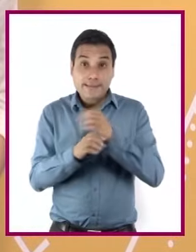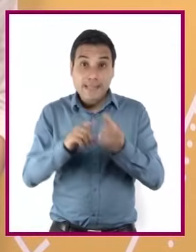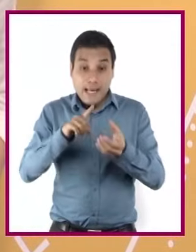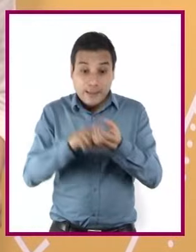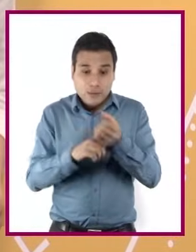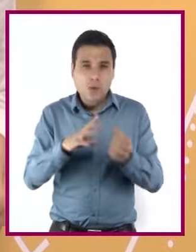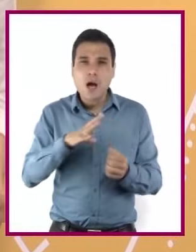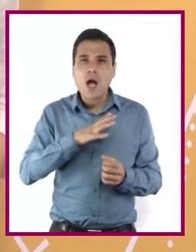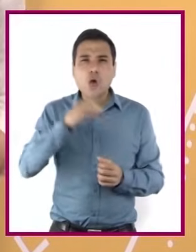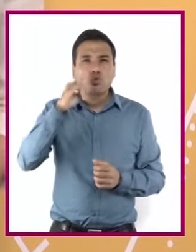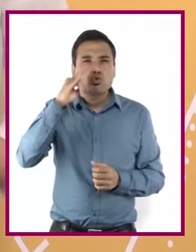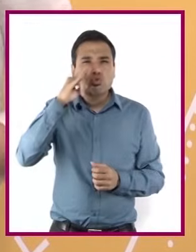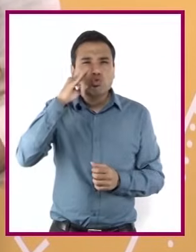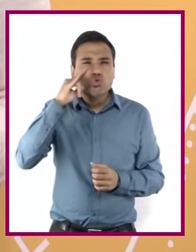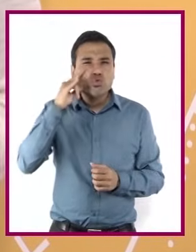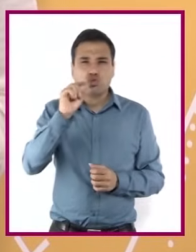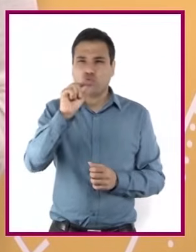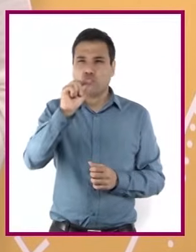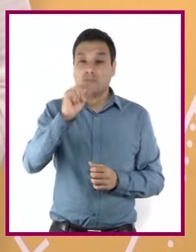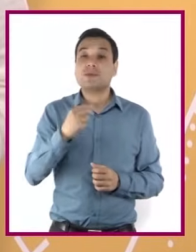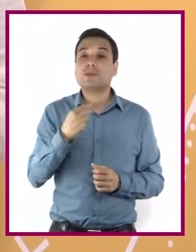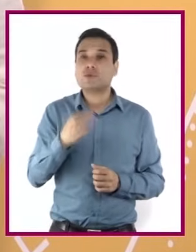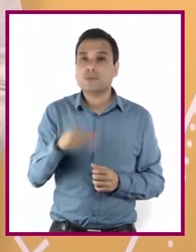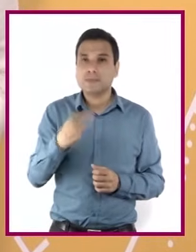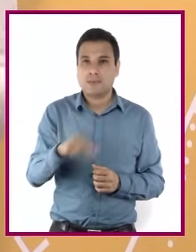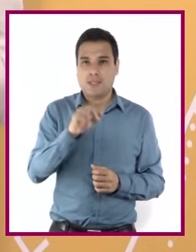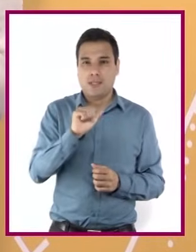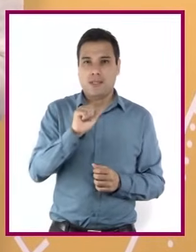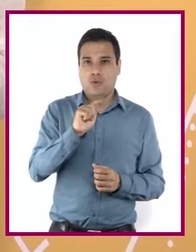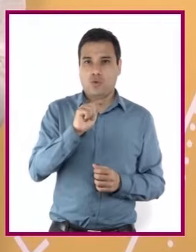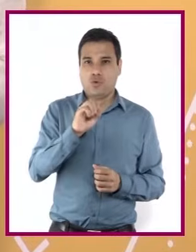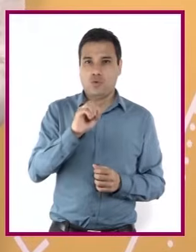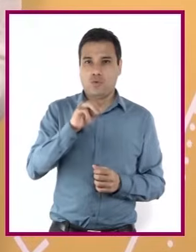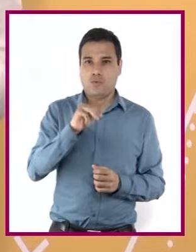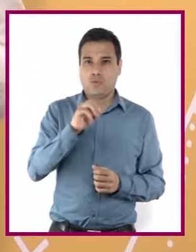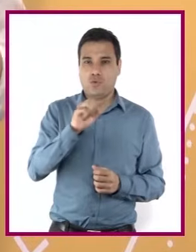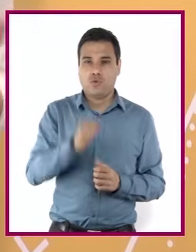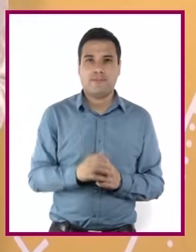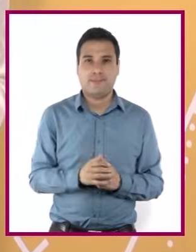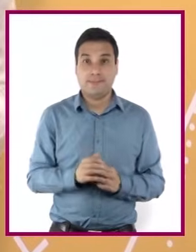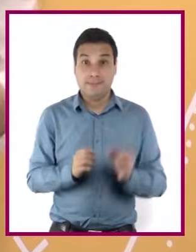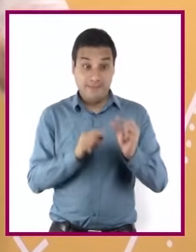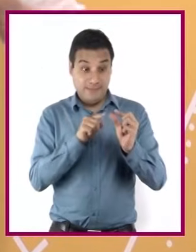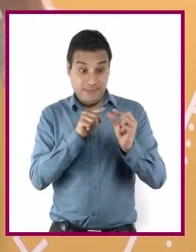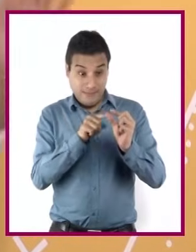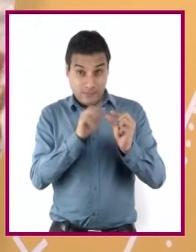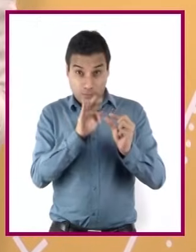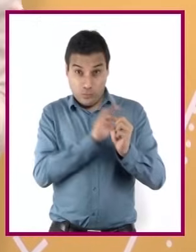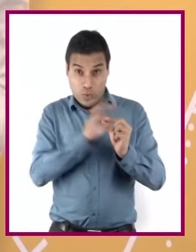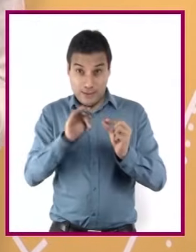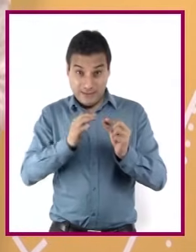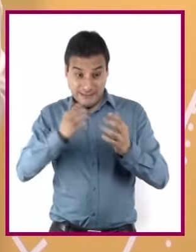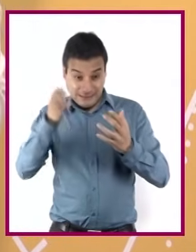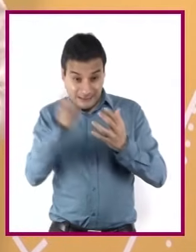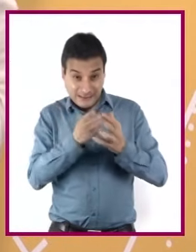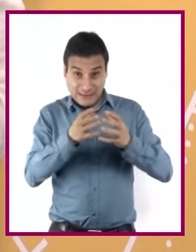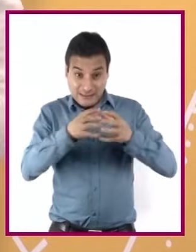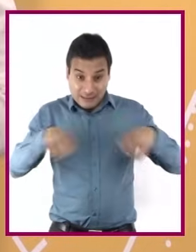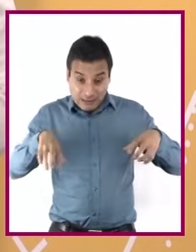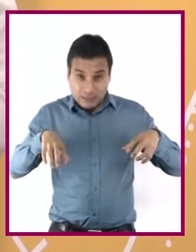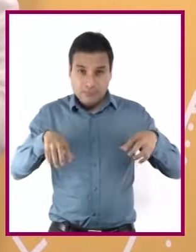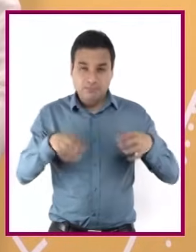partes pequeñísimas, a las que llamaron átomos, los cuales no se pueden dividir ni destruir. Su